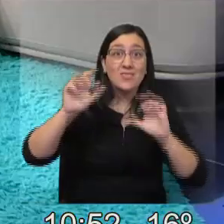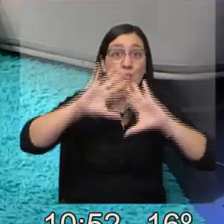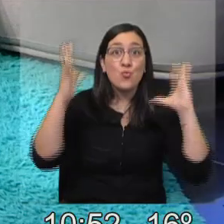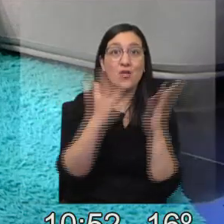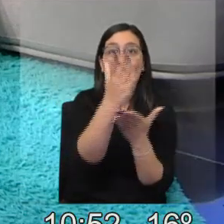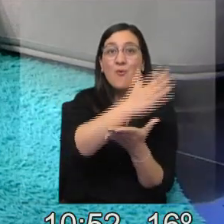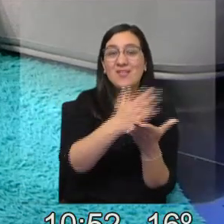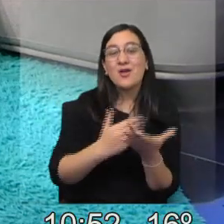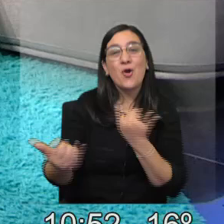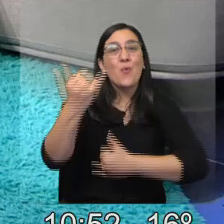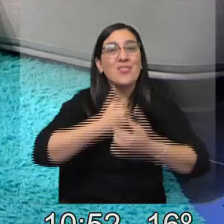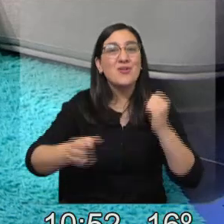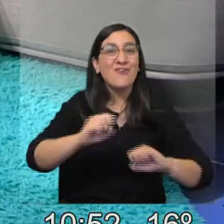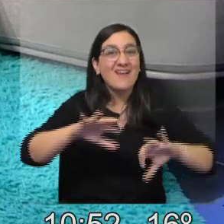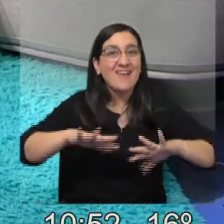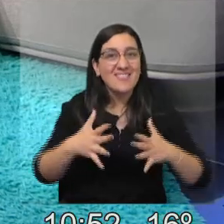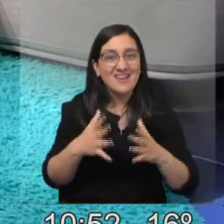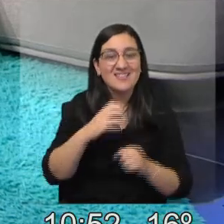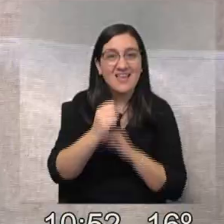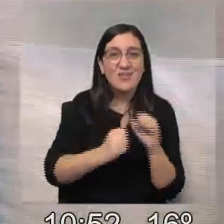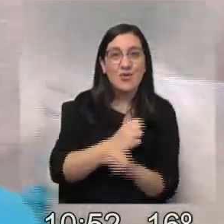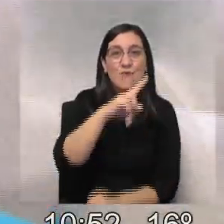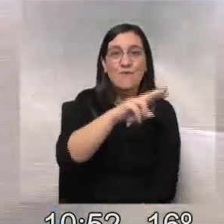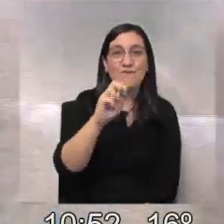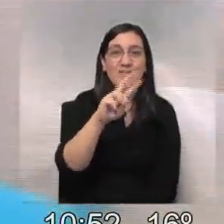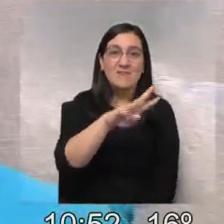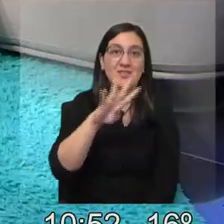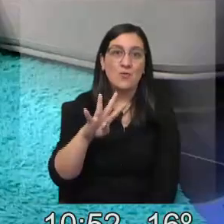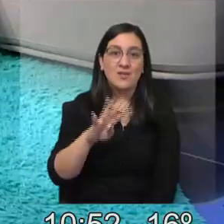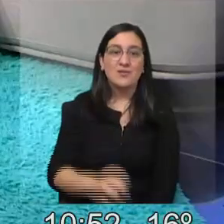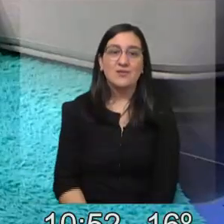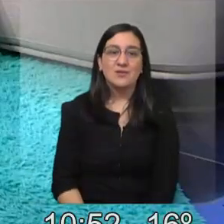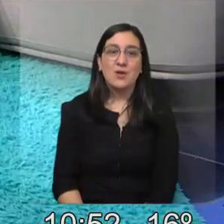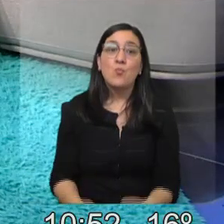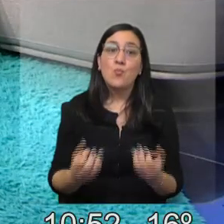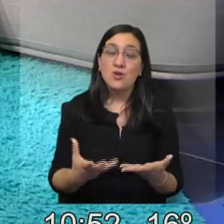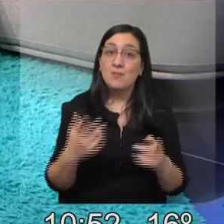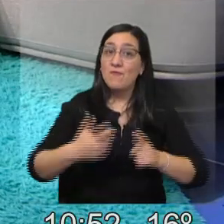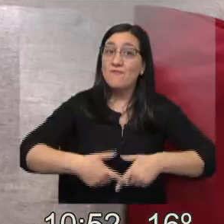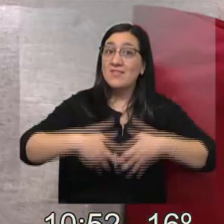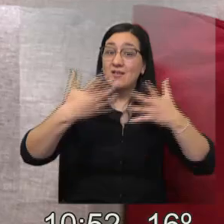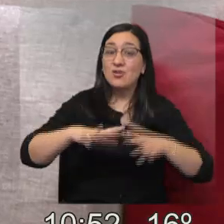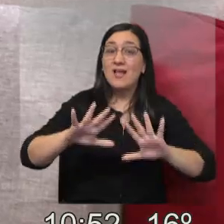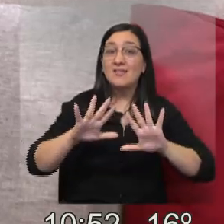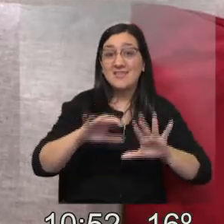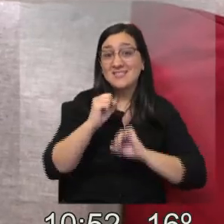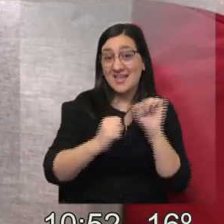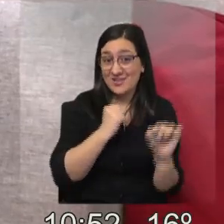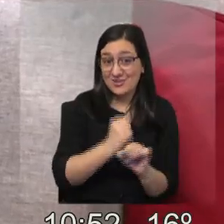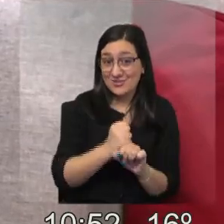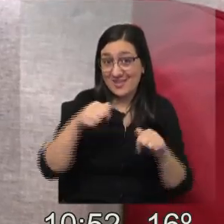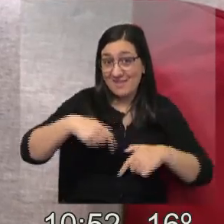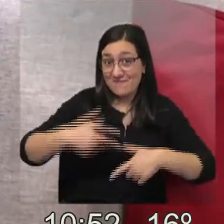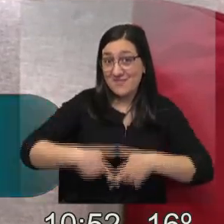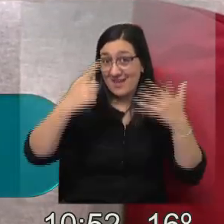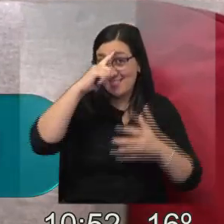poco cómo va esta edición de este 2024, de qué va a ir. Bueno, estamos celebrando la décima edición de este